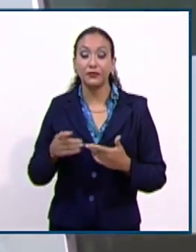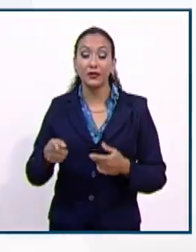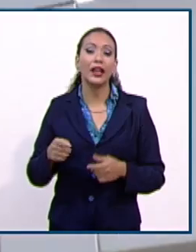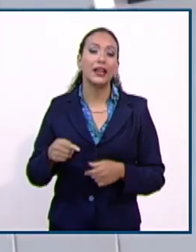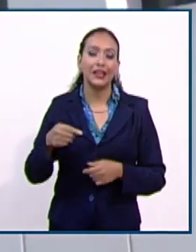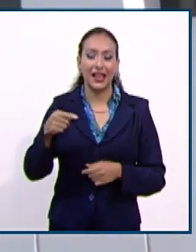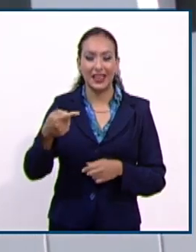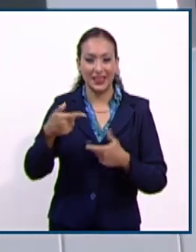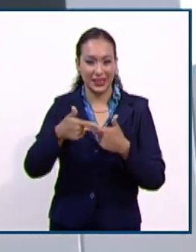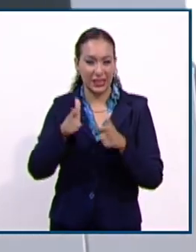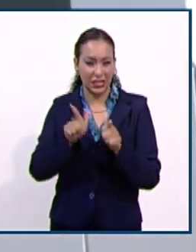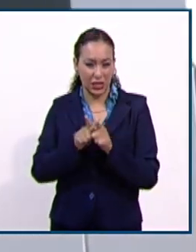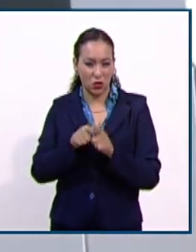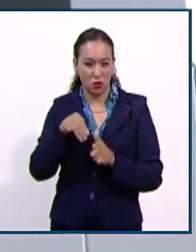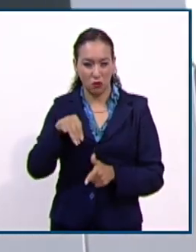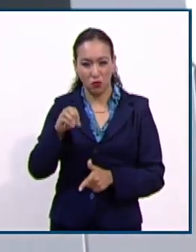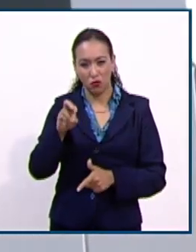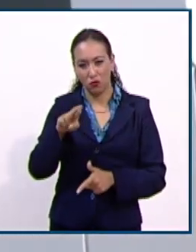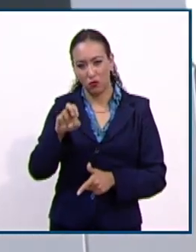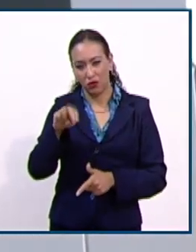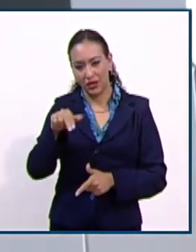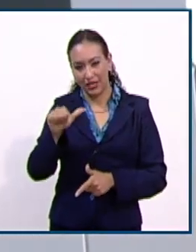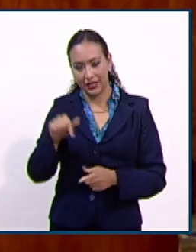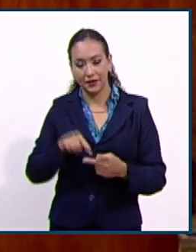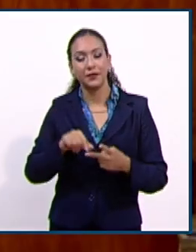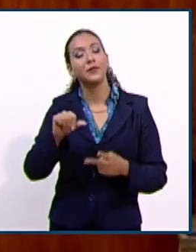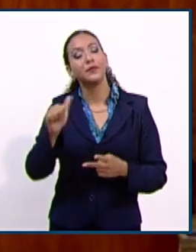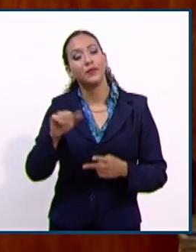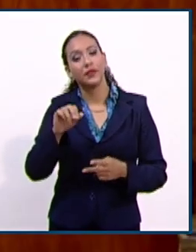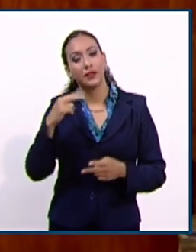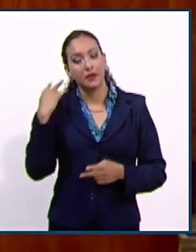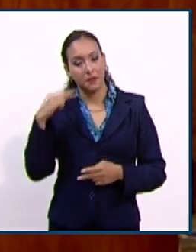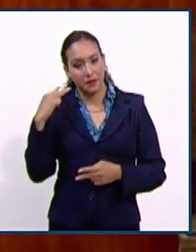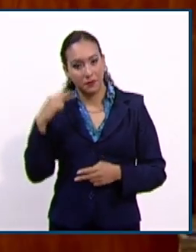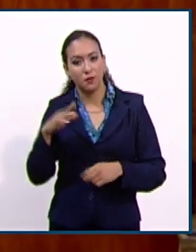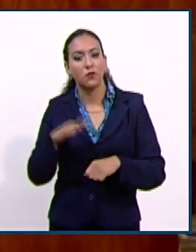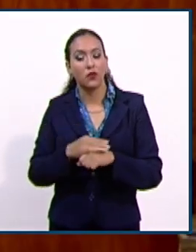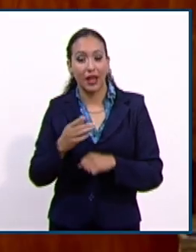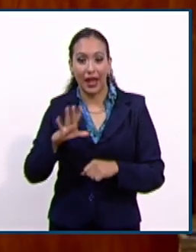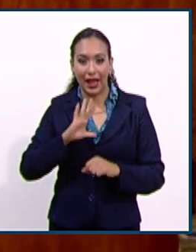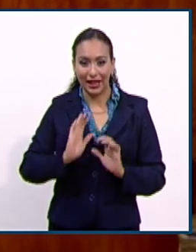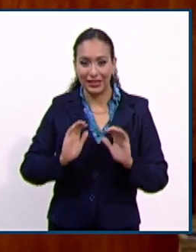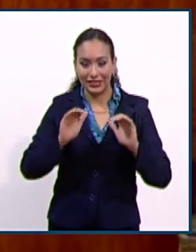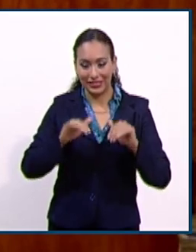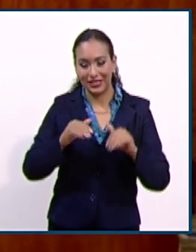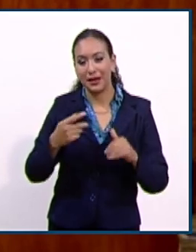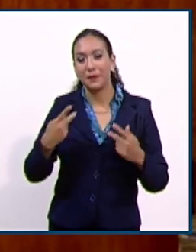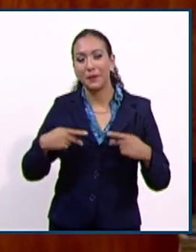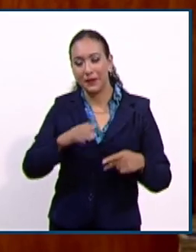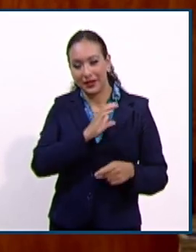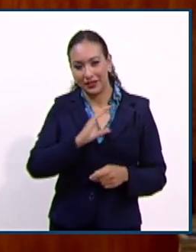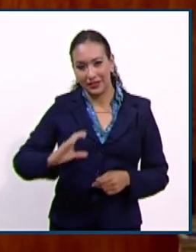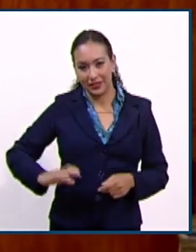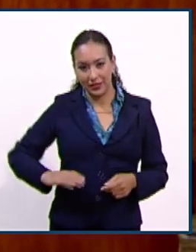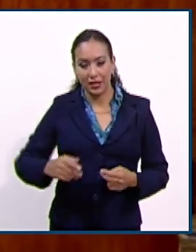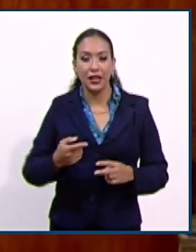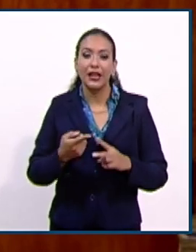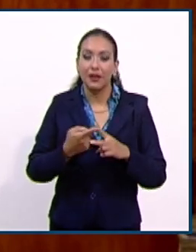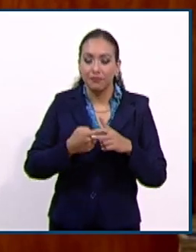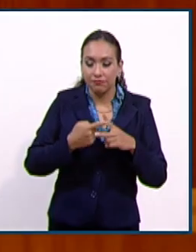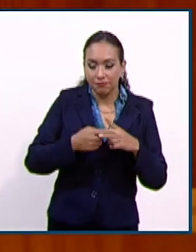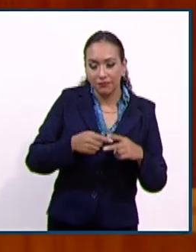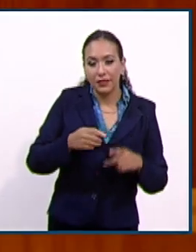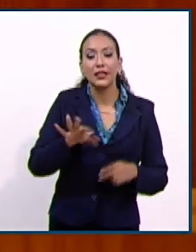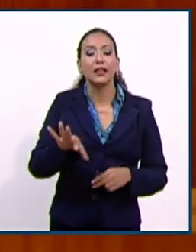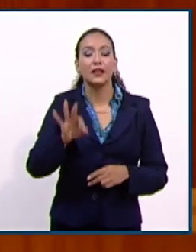Morena, del INE y del Tribunal Electoral de Veracruz, relacionados con el registro de candidaturas y el proceso de elección que concluyó el